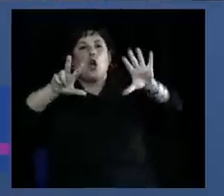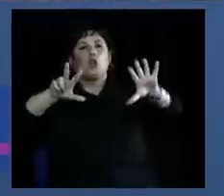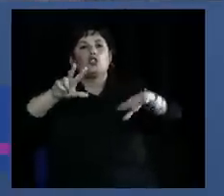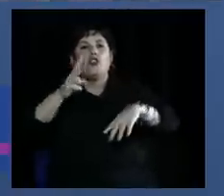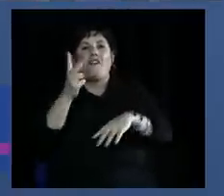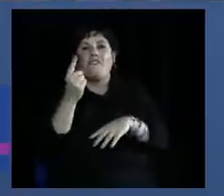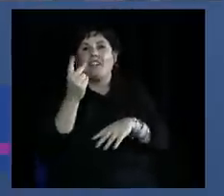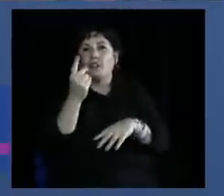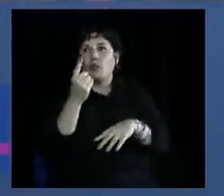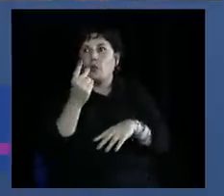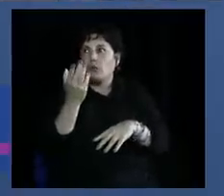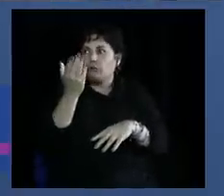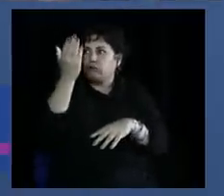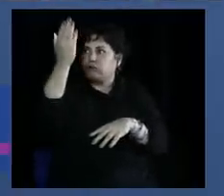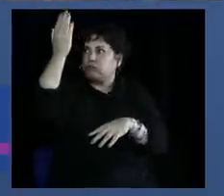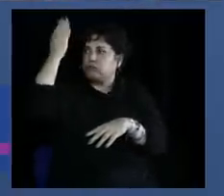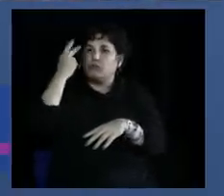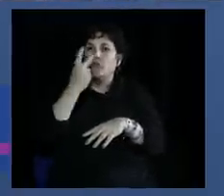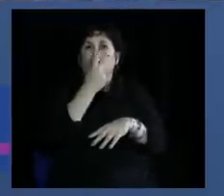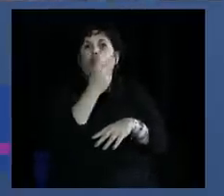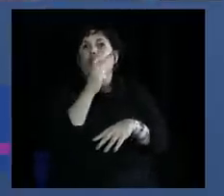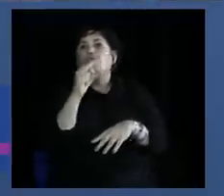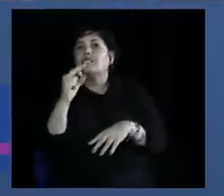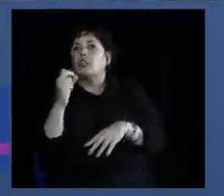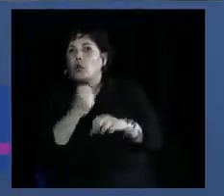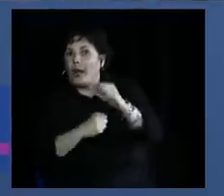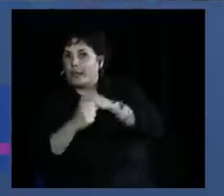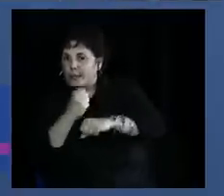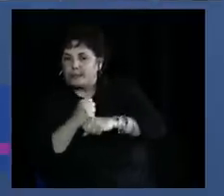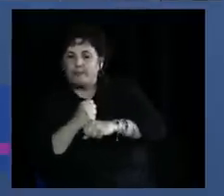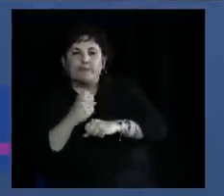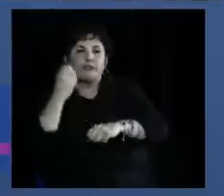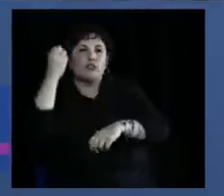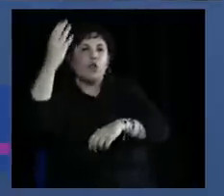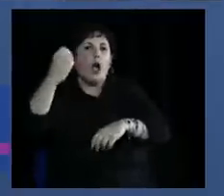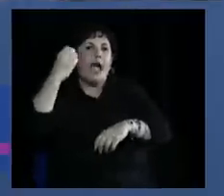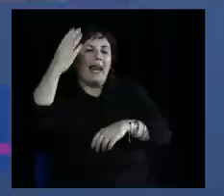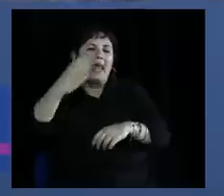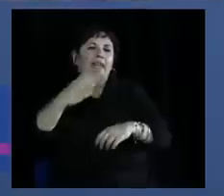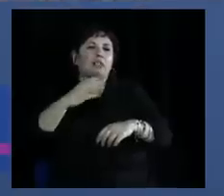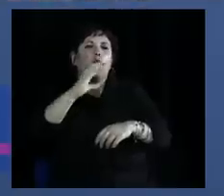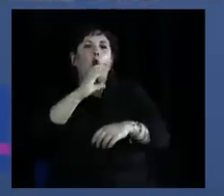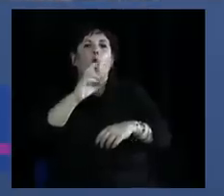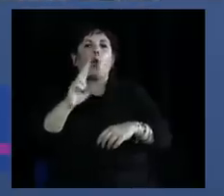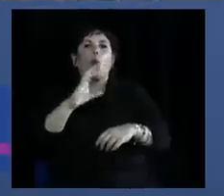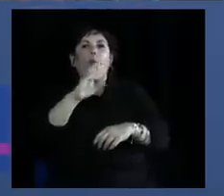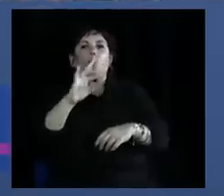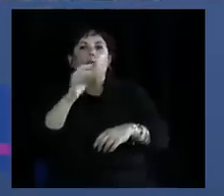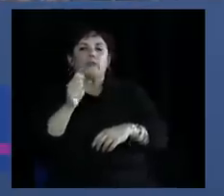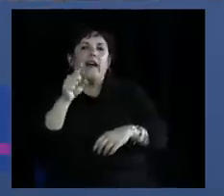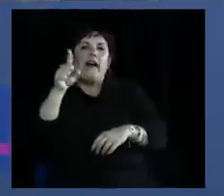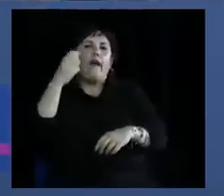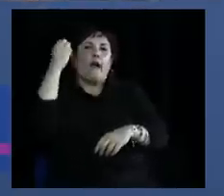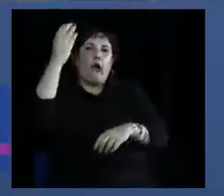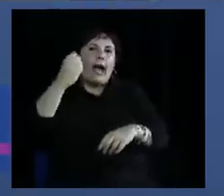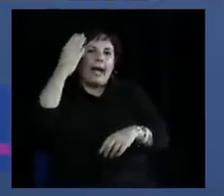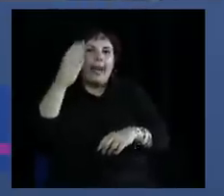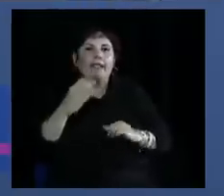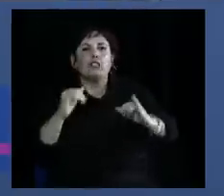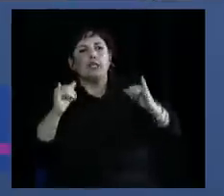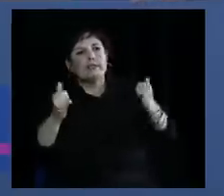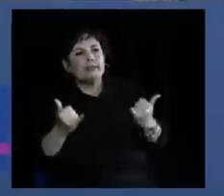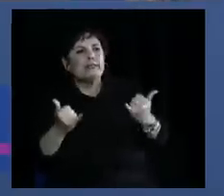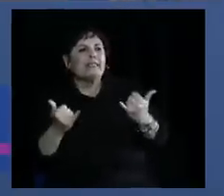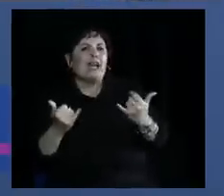1821, o sea, hace 200 años prácticamente, se realizaba el Congreso de Cúcuta, aquel en donde se formó la